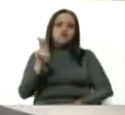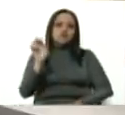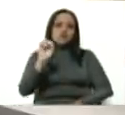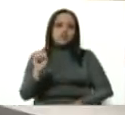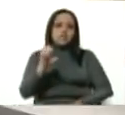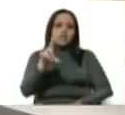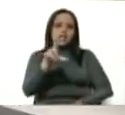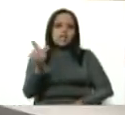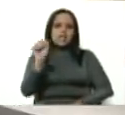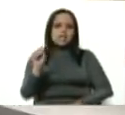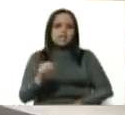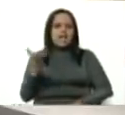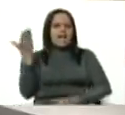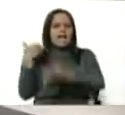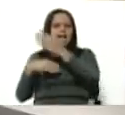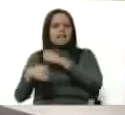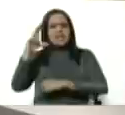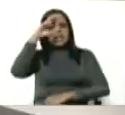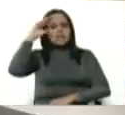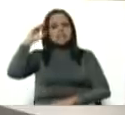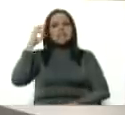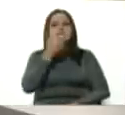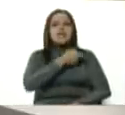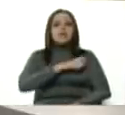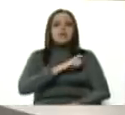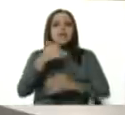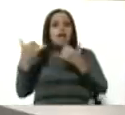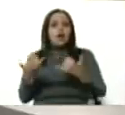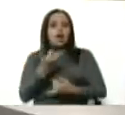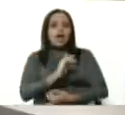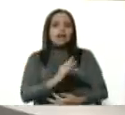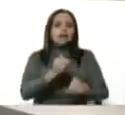de España, pero quien hoy es el alto comisionado para asuntos exteriores y la vida pública de ese país.